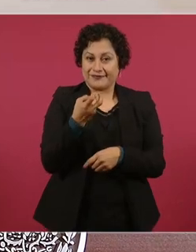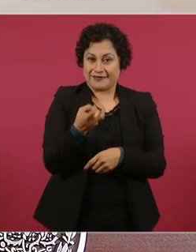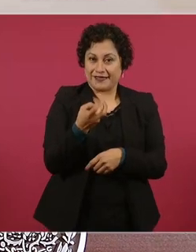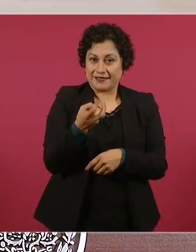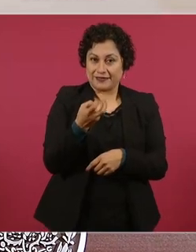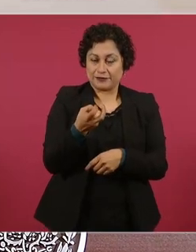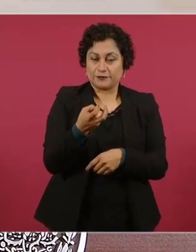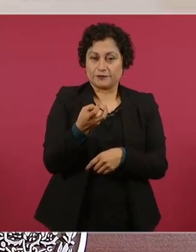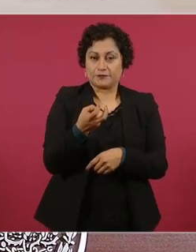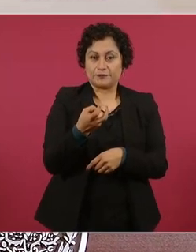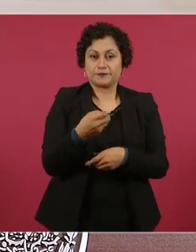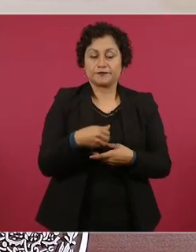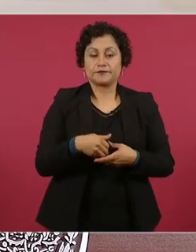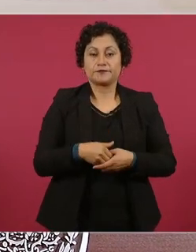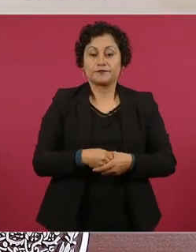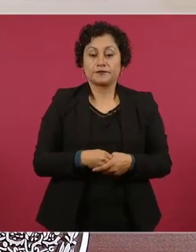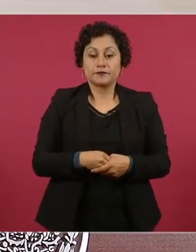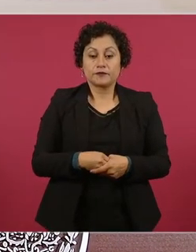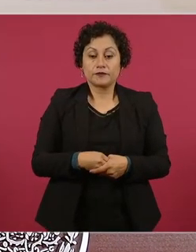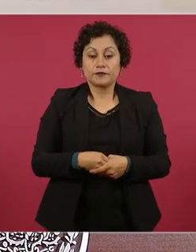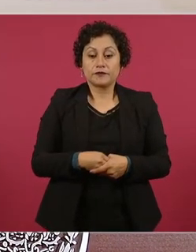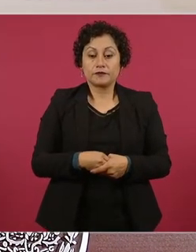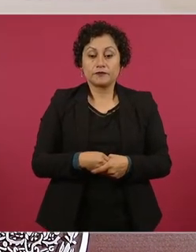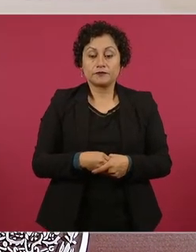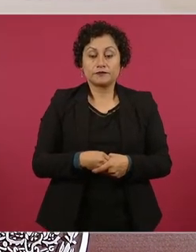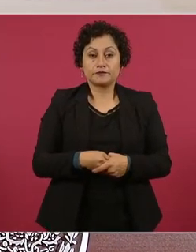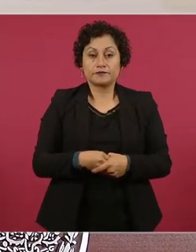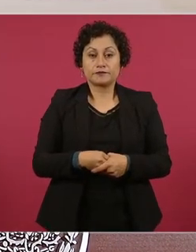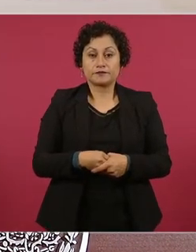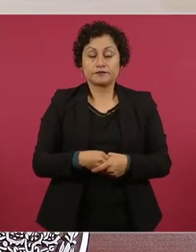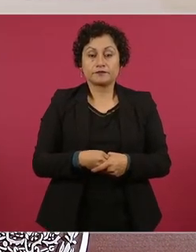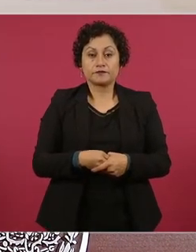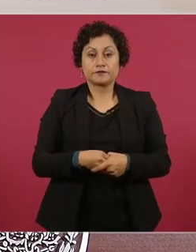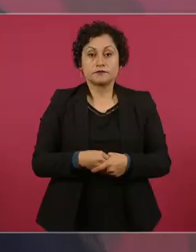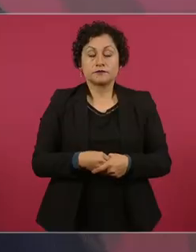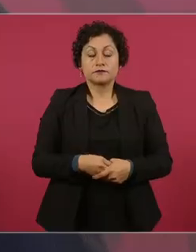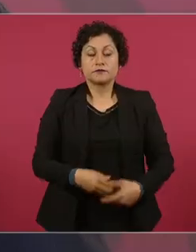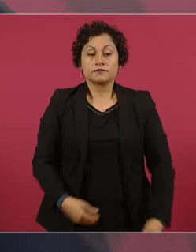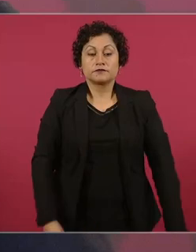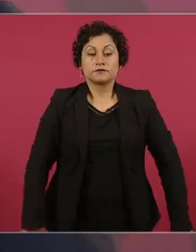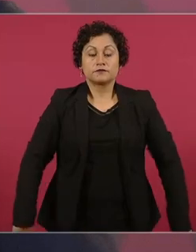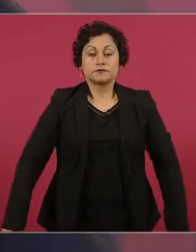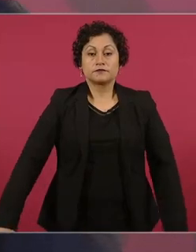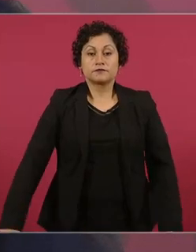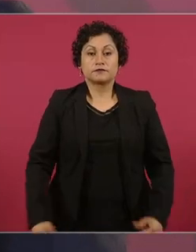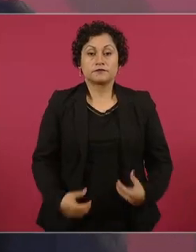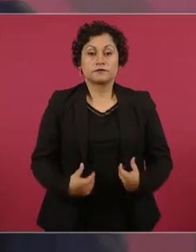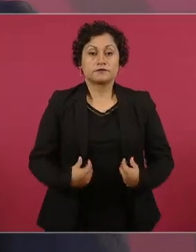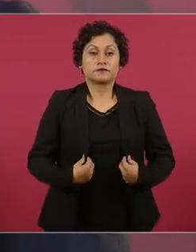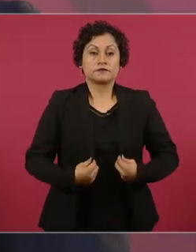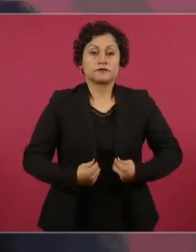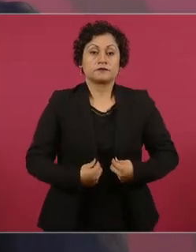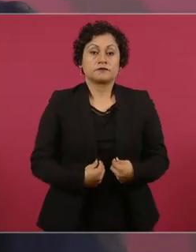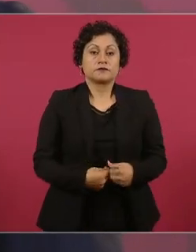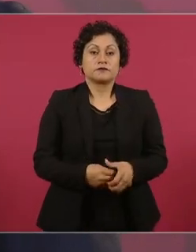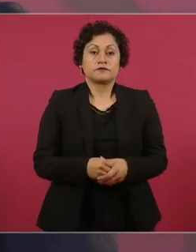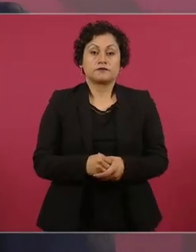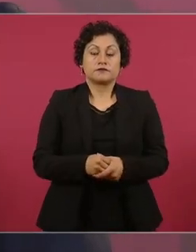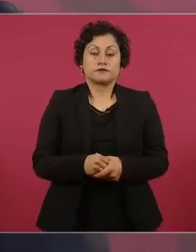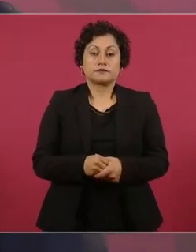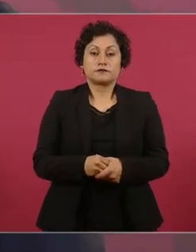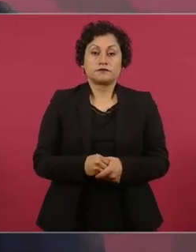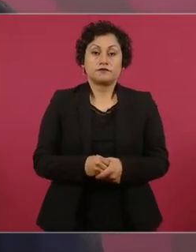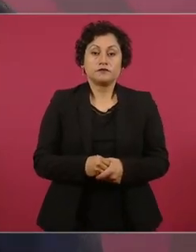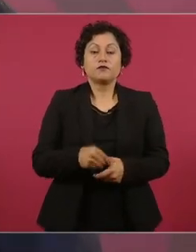una consulta,